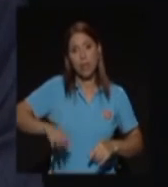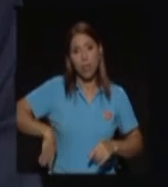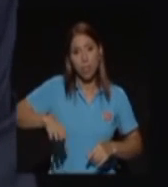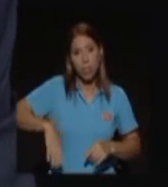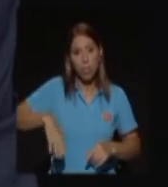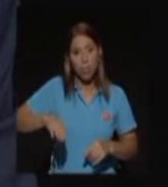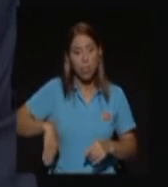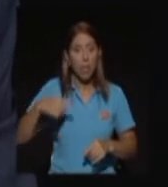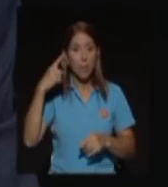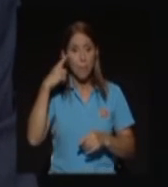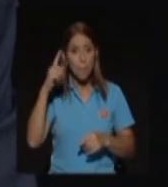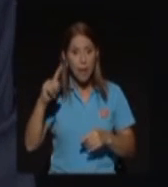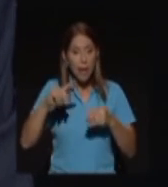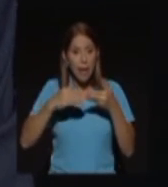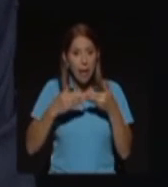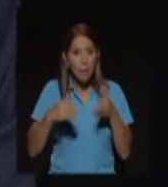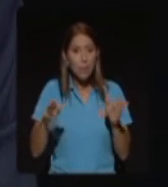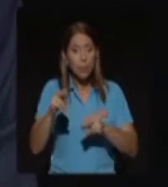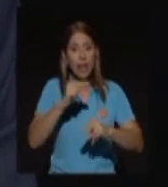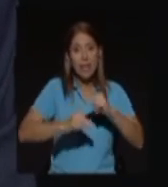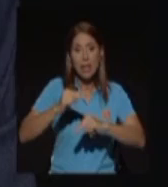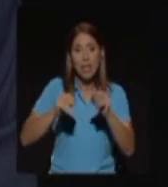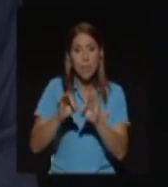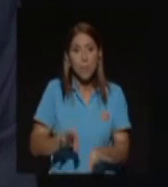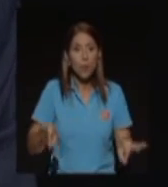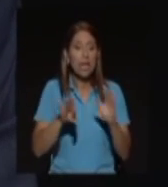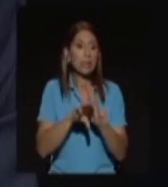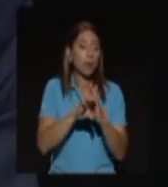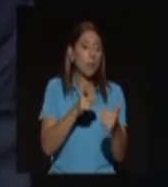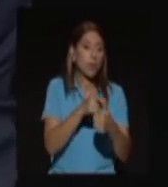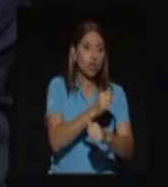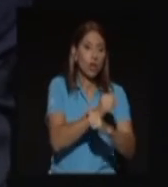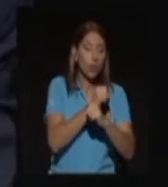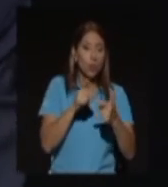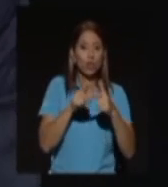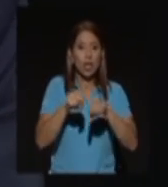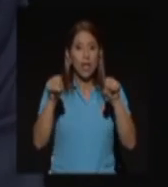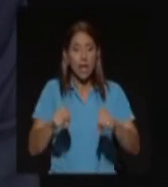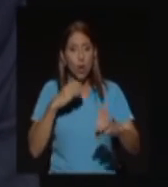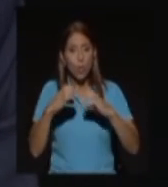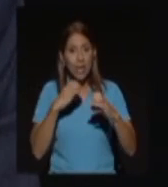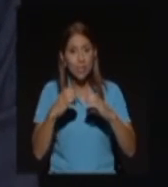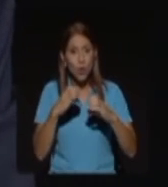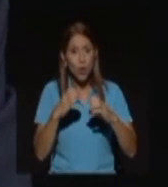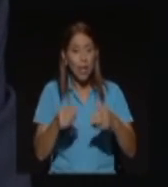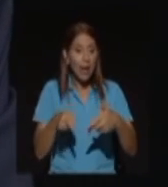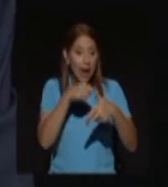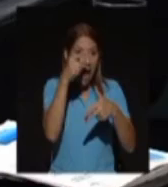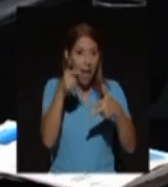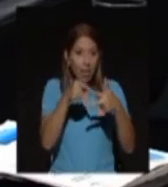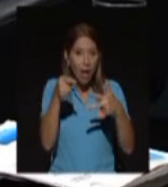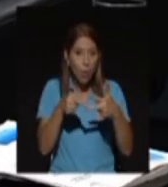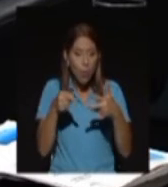apertura de mercados importantes como seguros, telecomunicaciones. Cada una se convirtió en una nueva